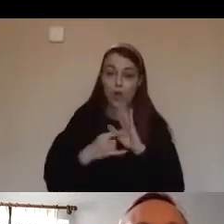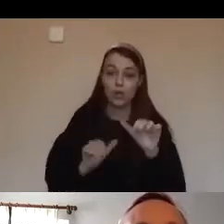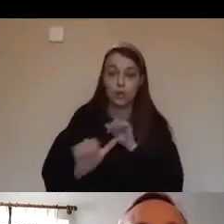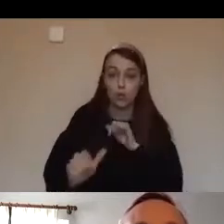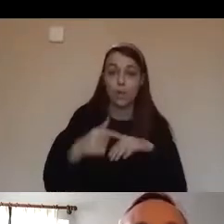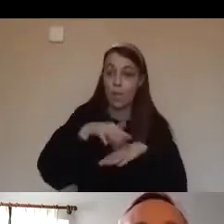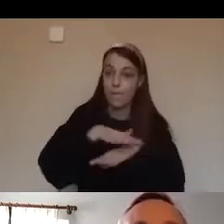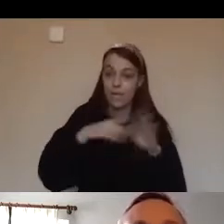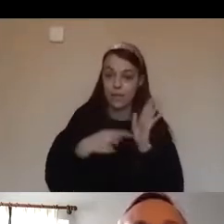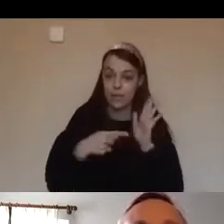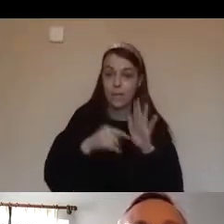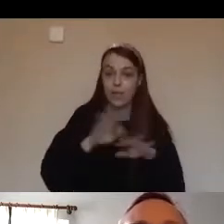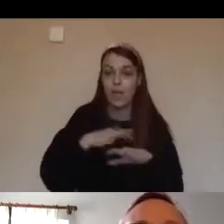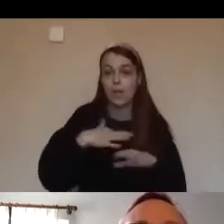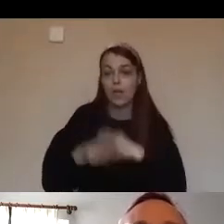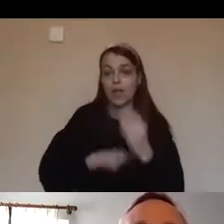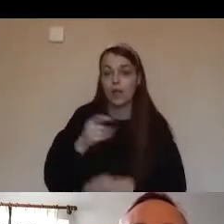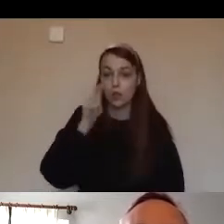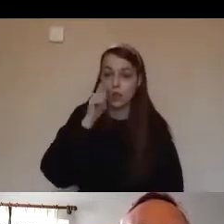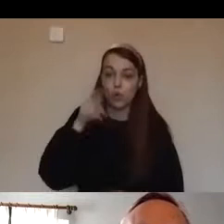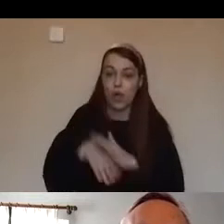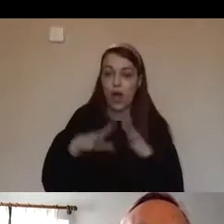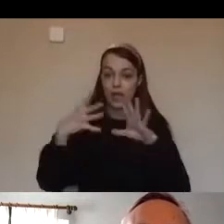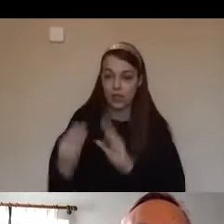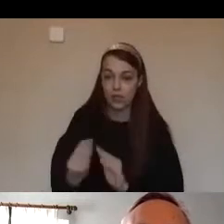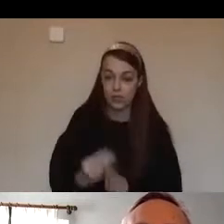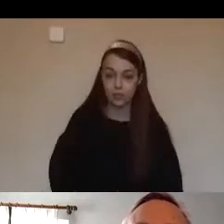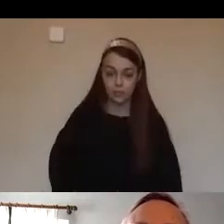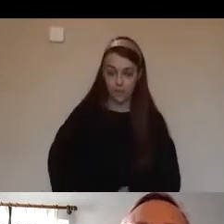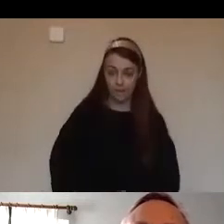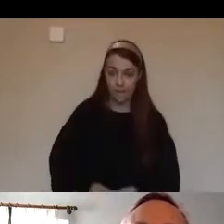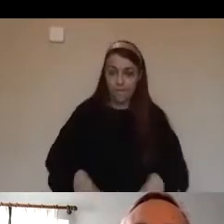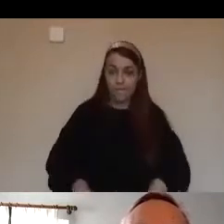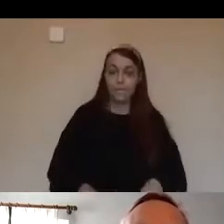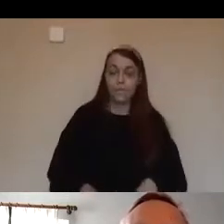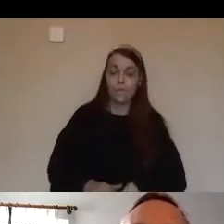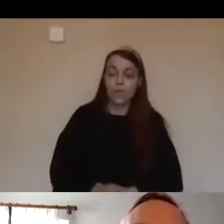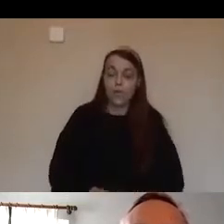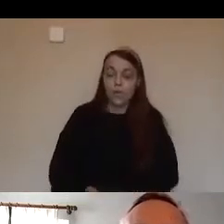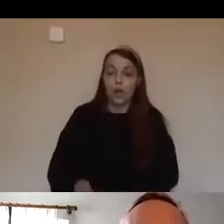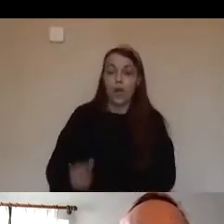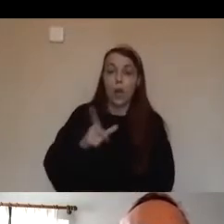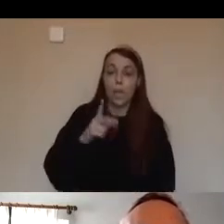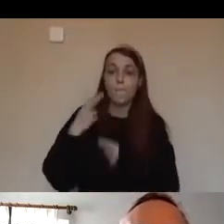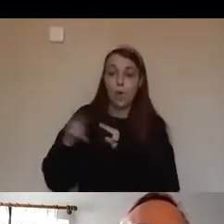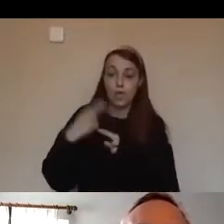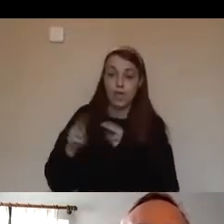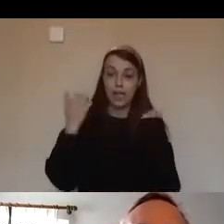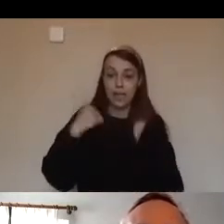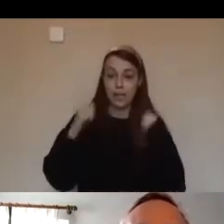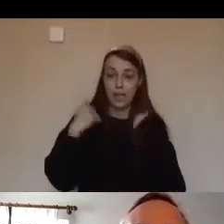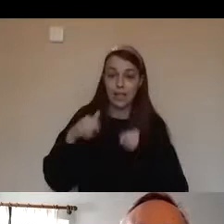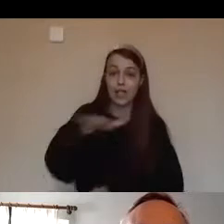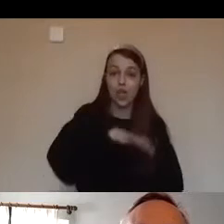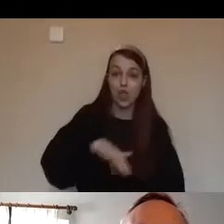para el turismo accesible. Tenemos que aprender de las políticas y las prácticas en los lugares